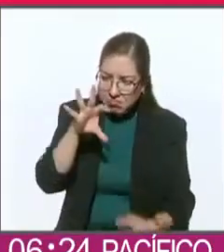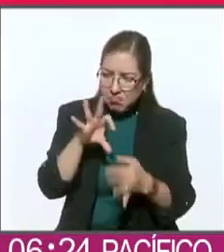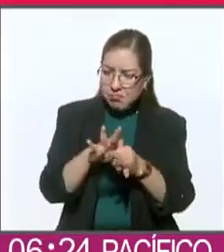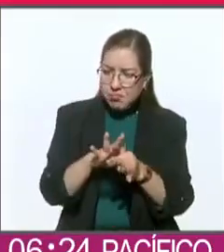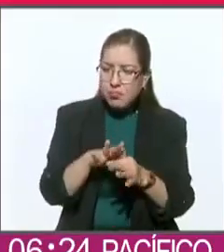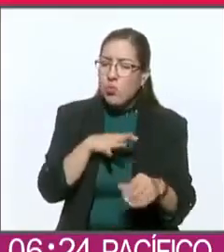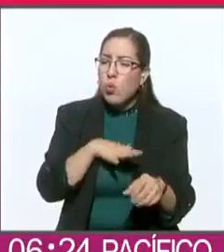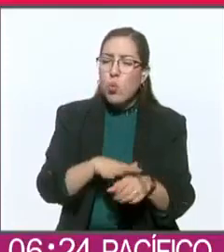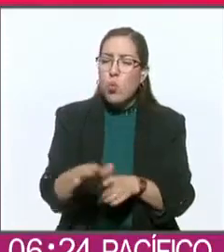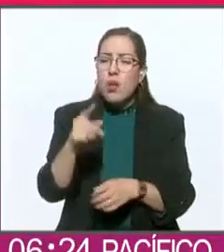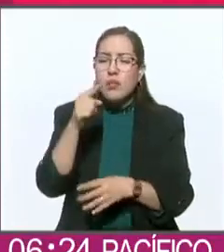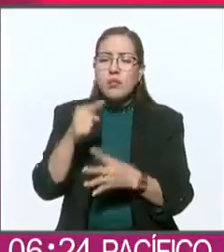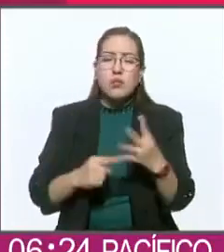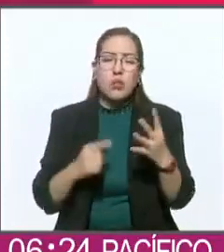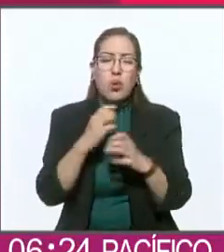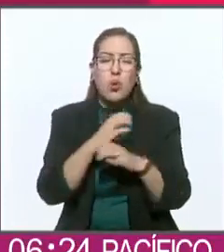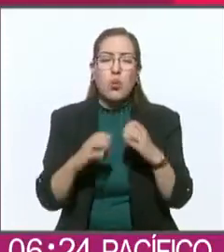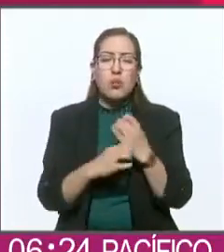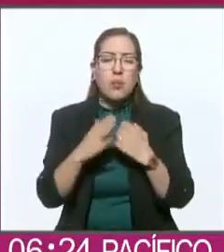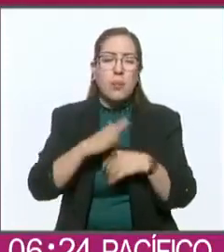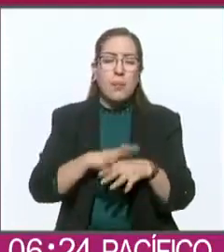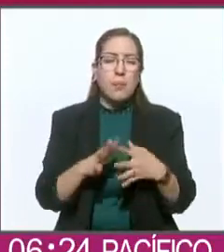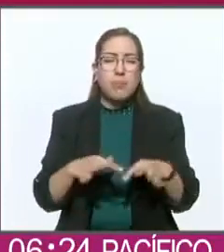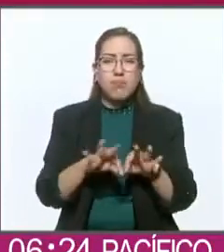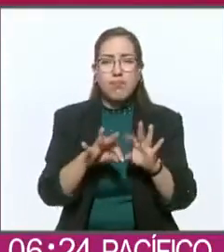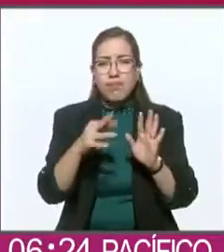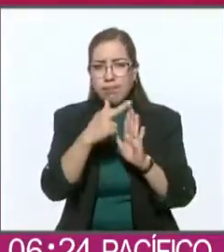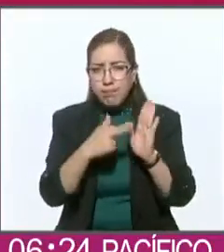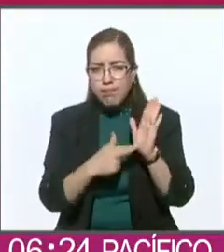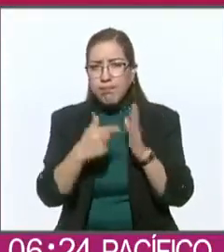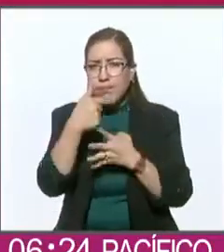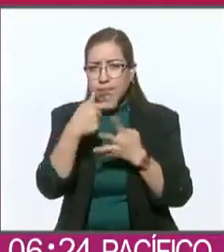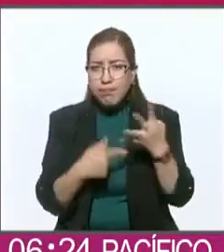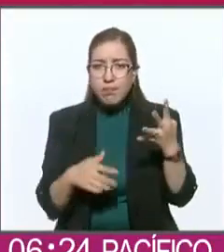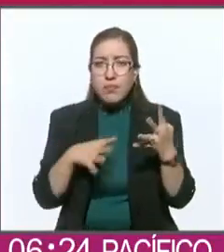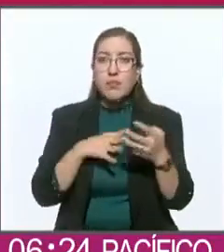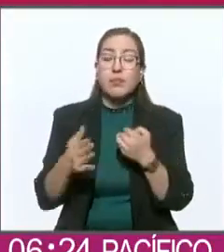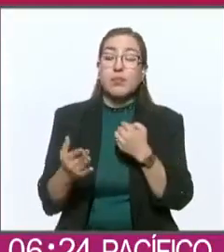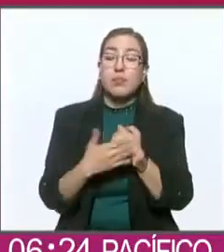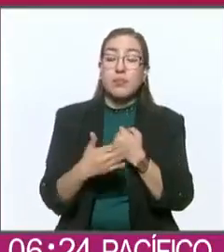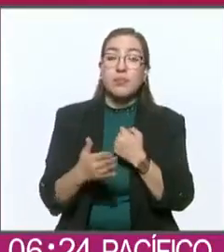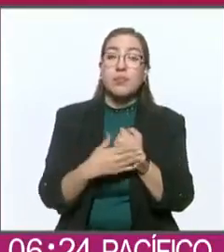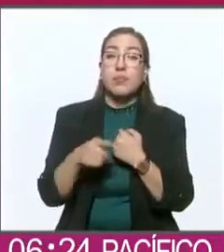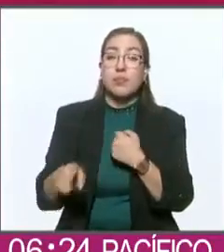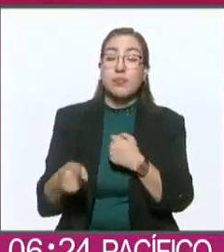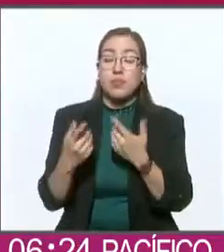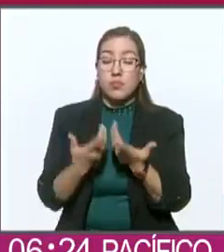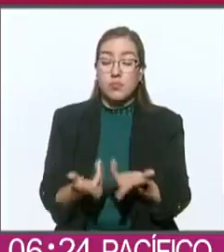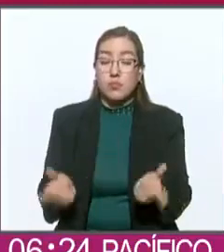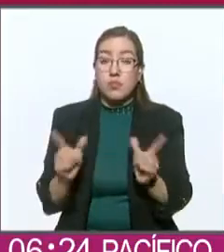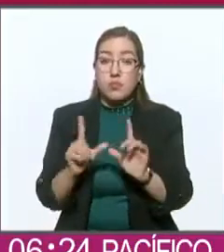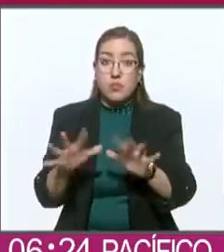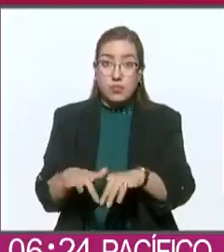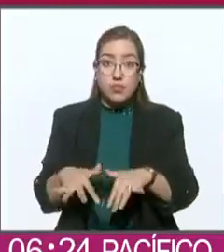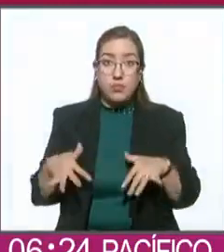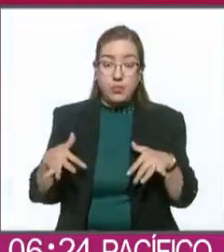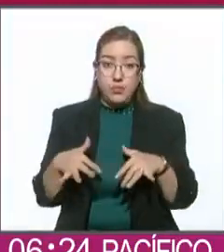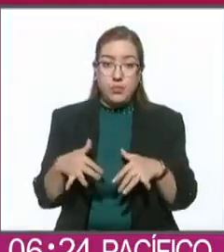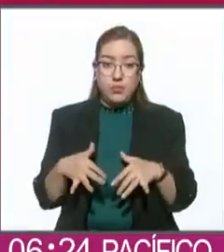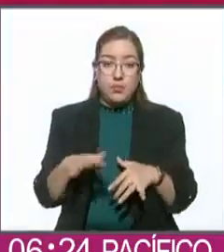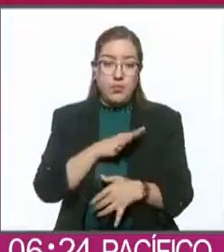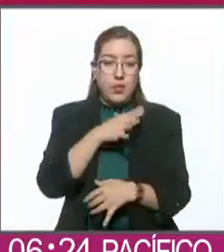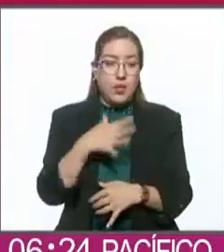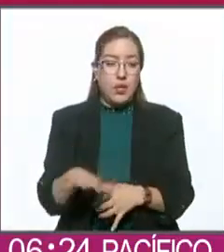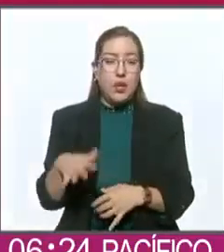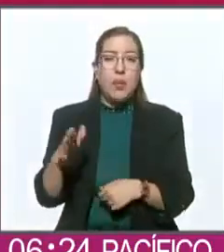esos principales lineamientos jurídicos que tiene por delante y como reto el Congreso de la Unión en general y que tendrá en